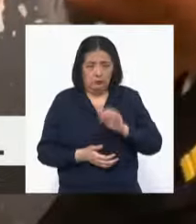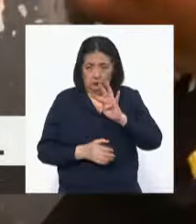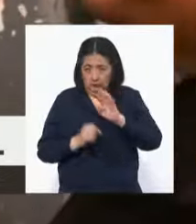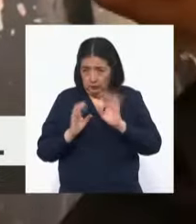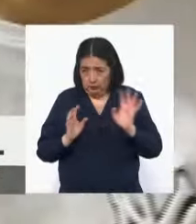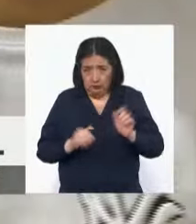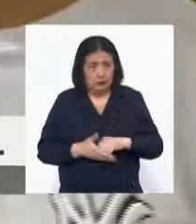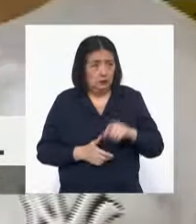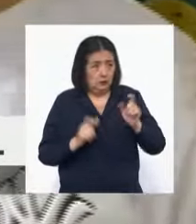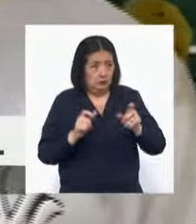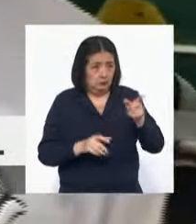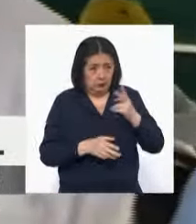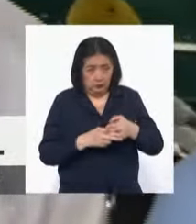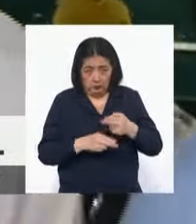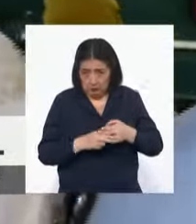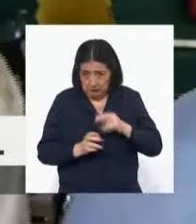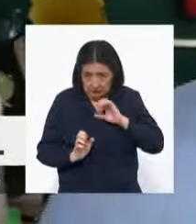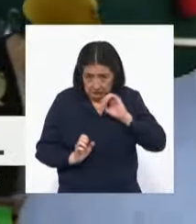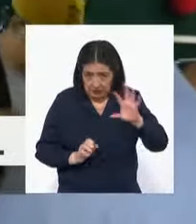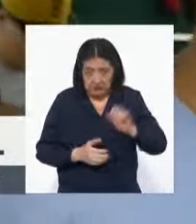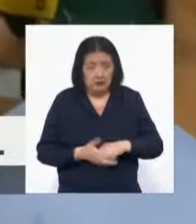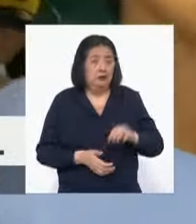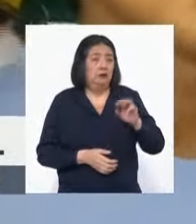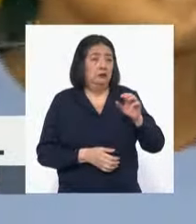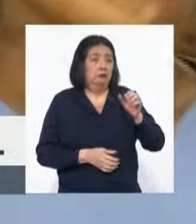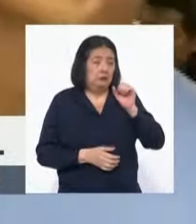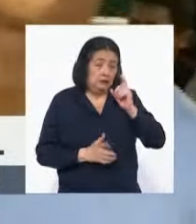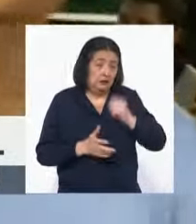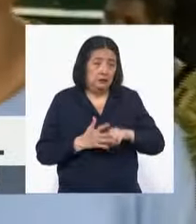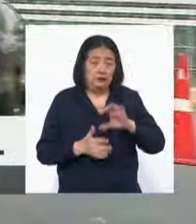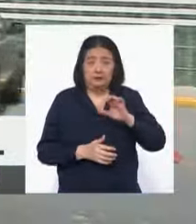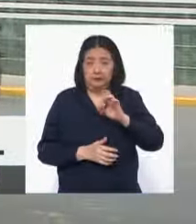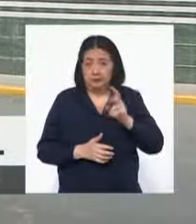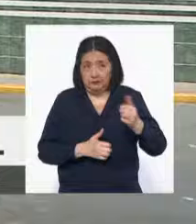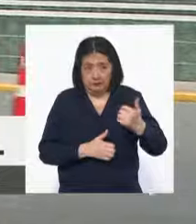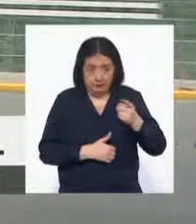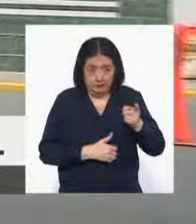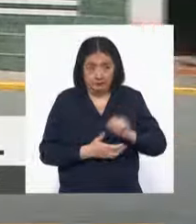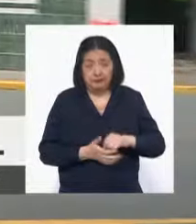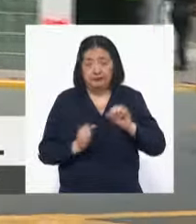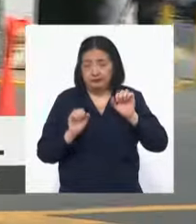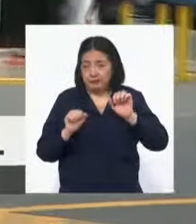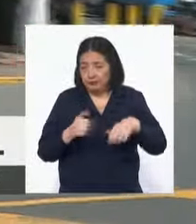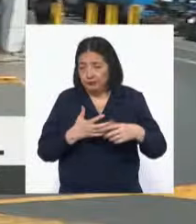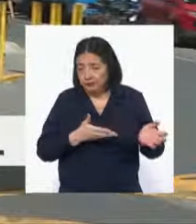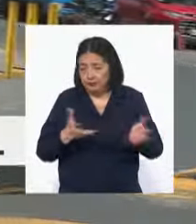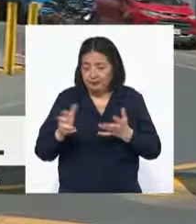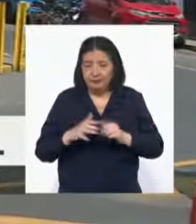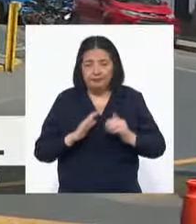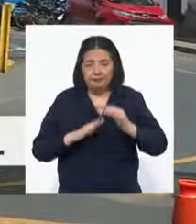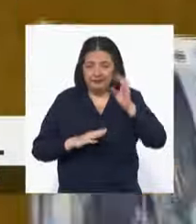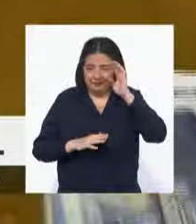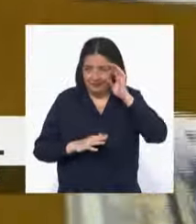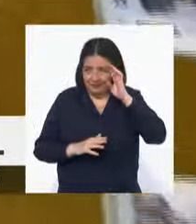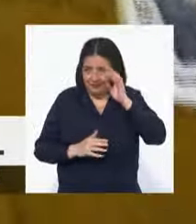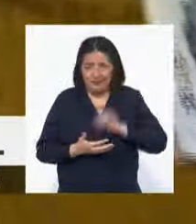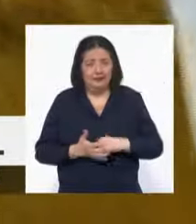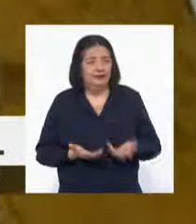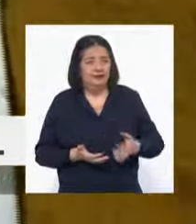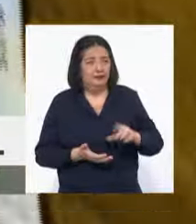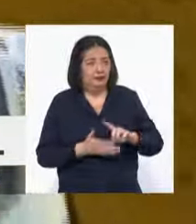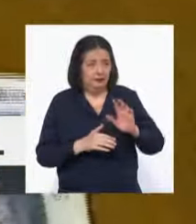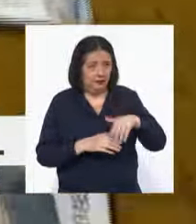Los detenidos identificados con los alias Mamadera, Charrasca y Soldado, los mismos que fueron trasladados a la comisaría de Cotabambas